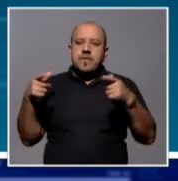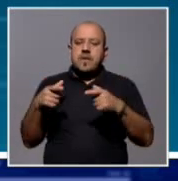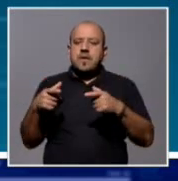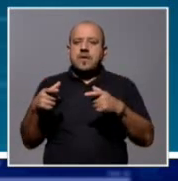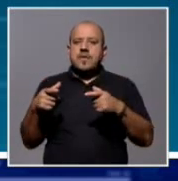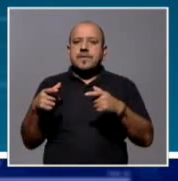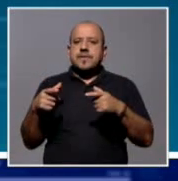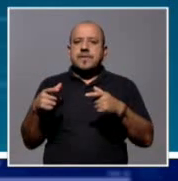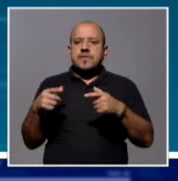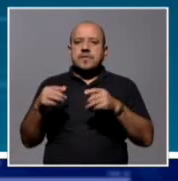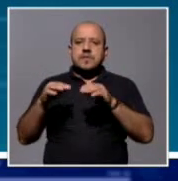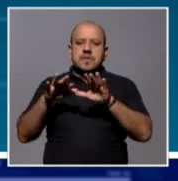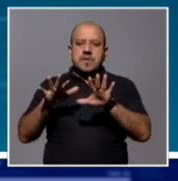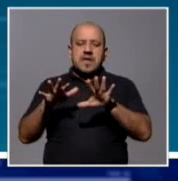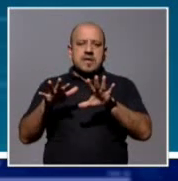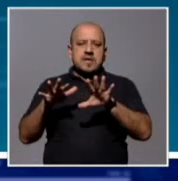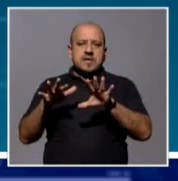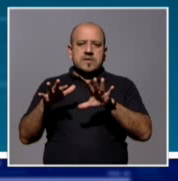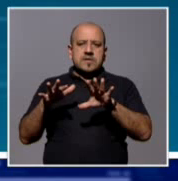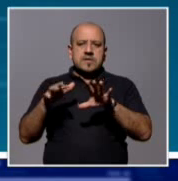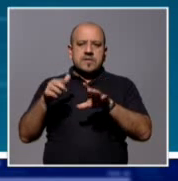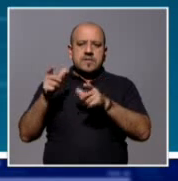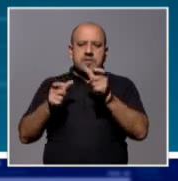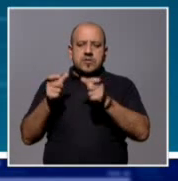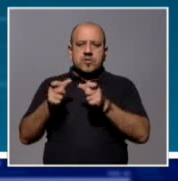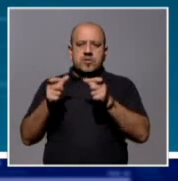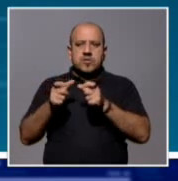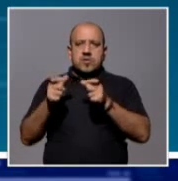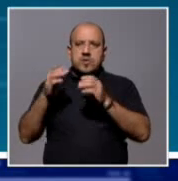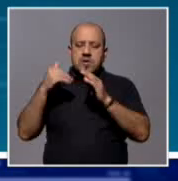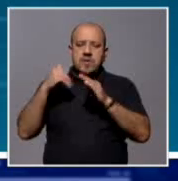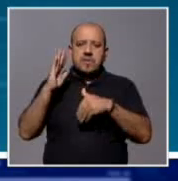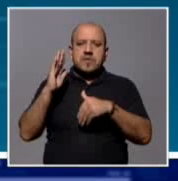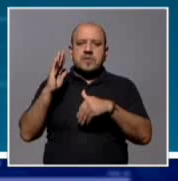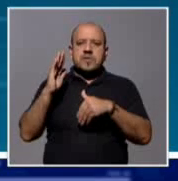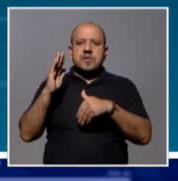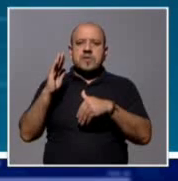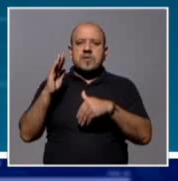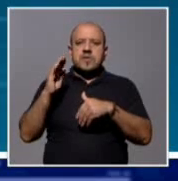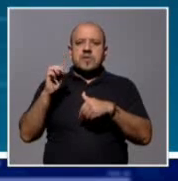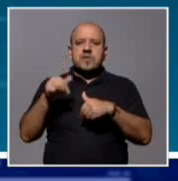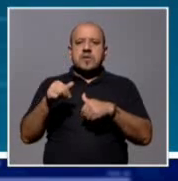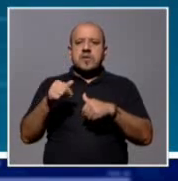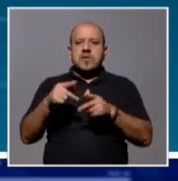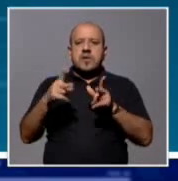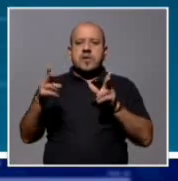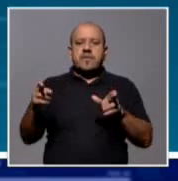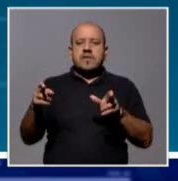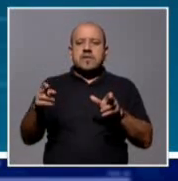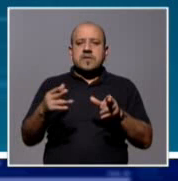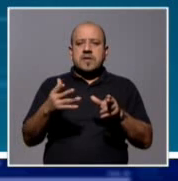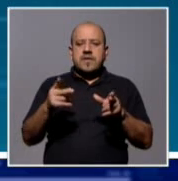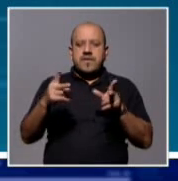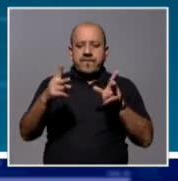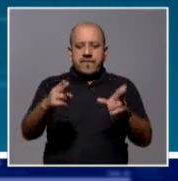de creo que era 10 personas el máximo en la fase, como le llaman aquí, naranja. Ahora estamos